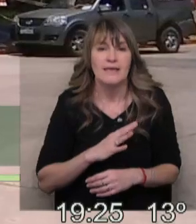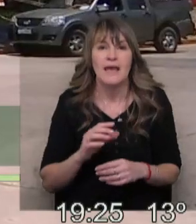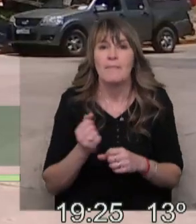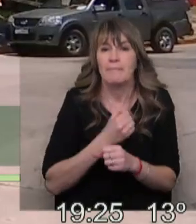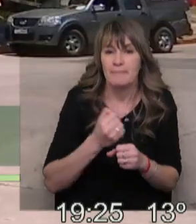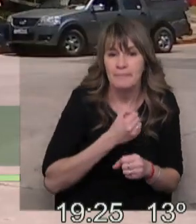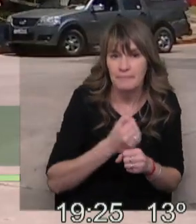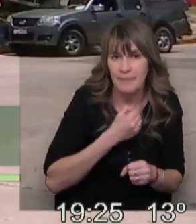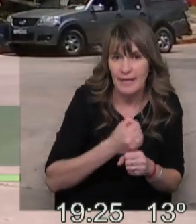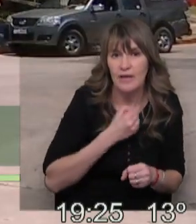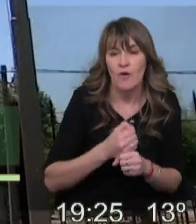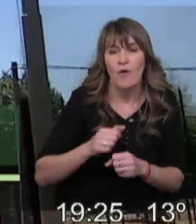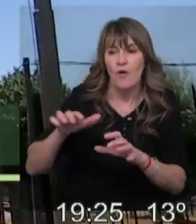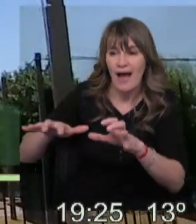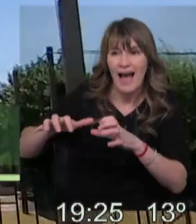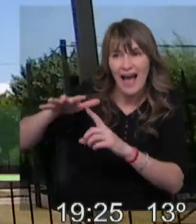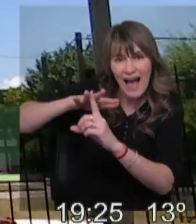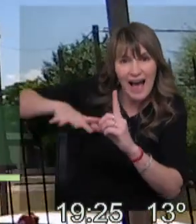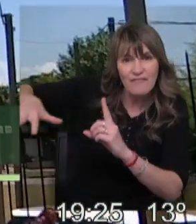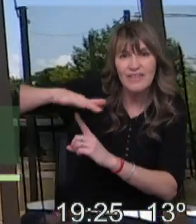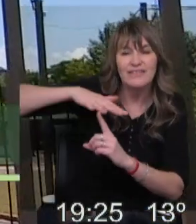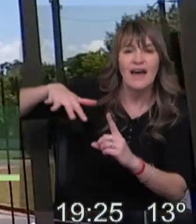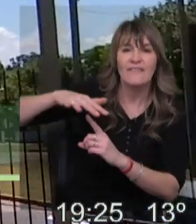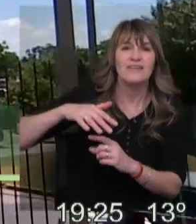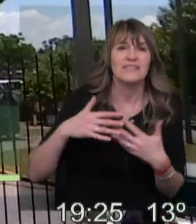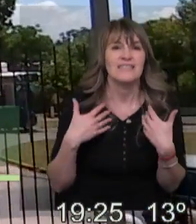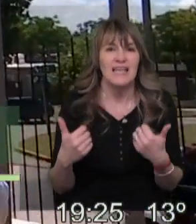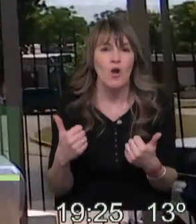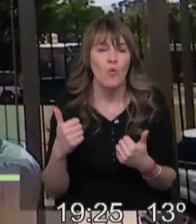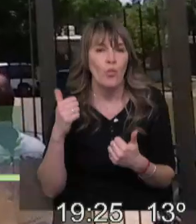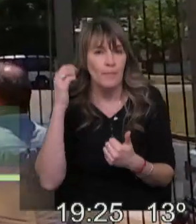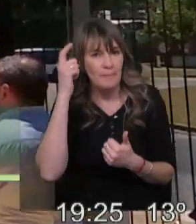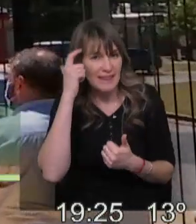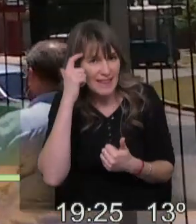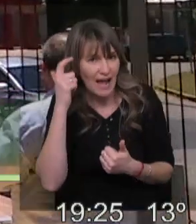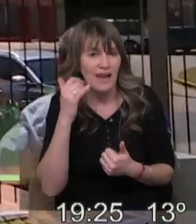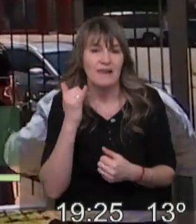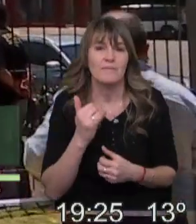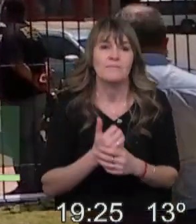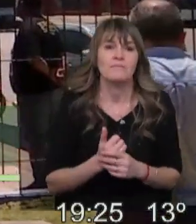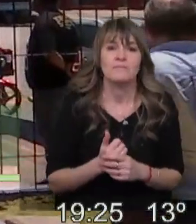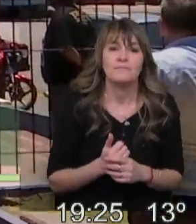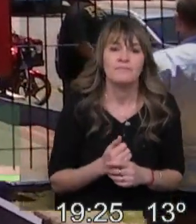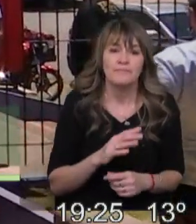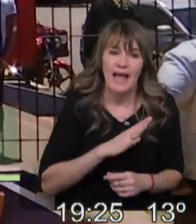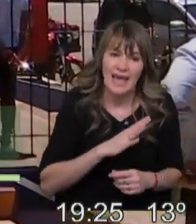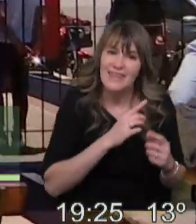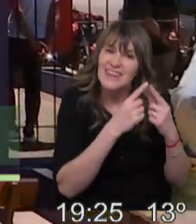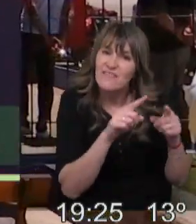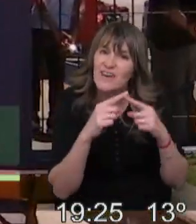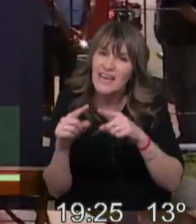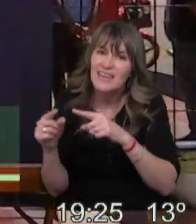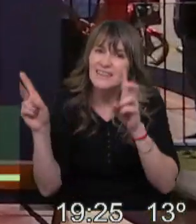empleo, hábitat, salud mental, y bueno, pero hay diferentes temáticas que